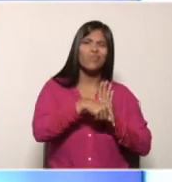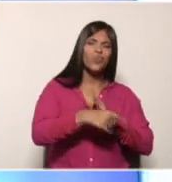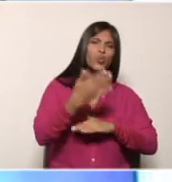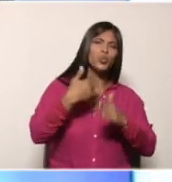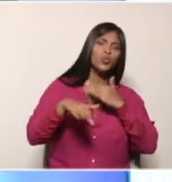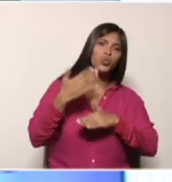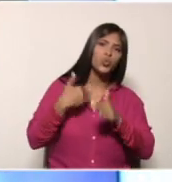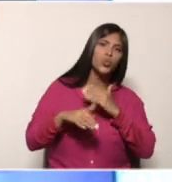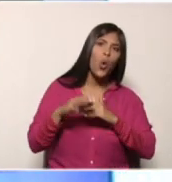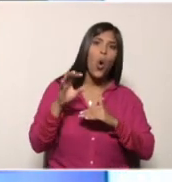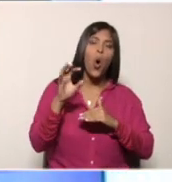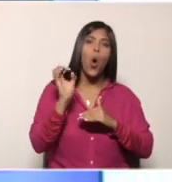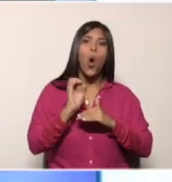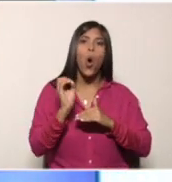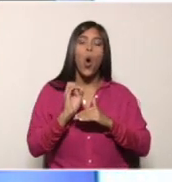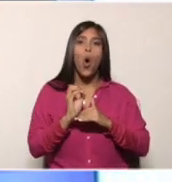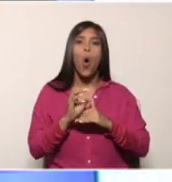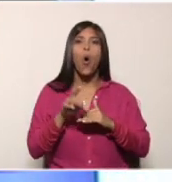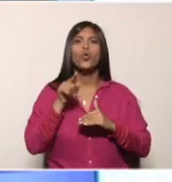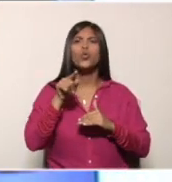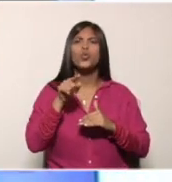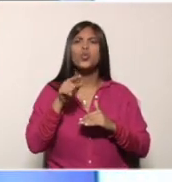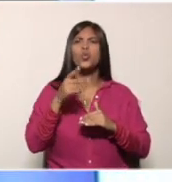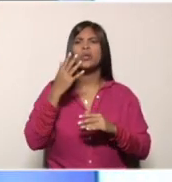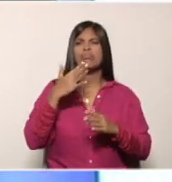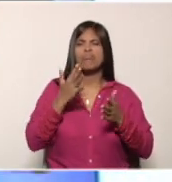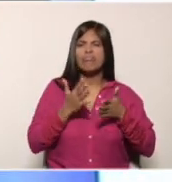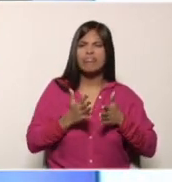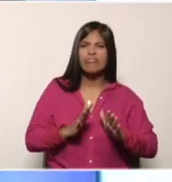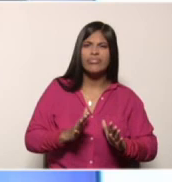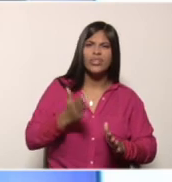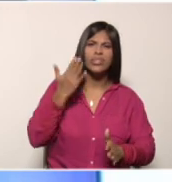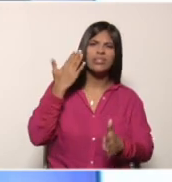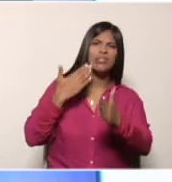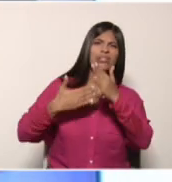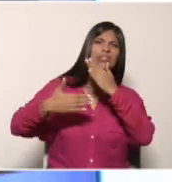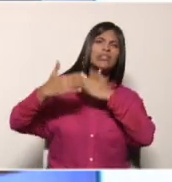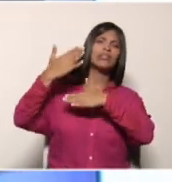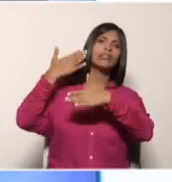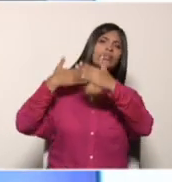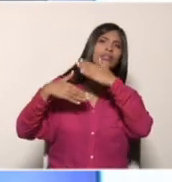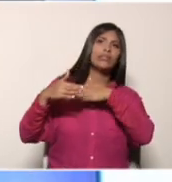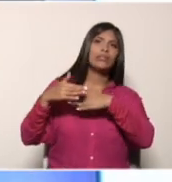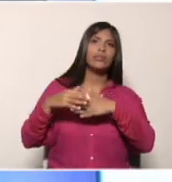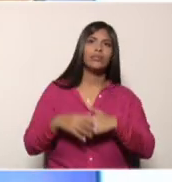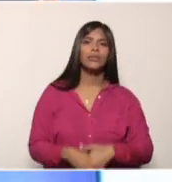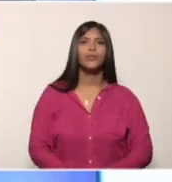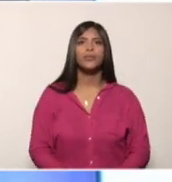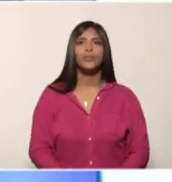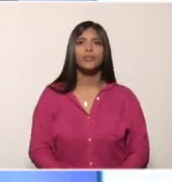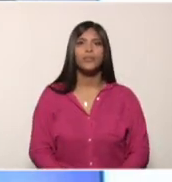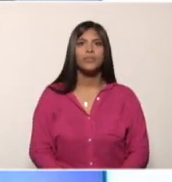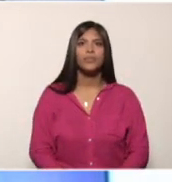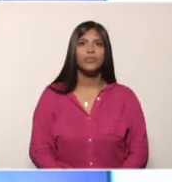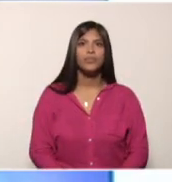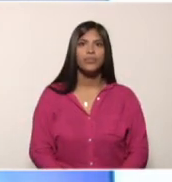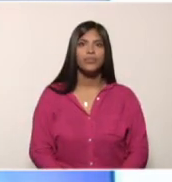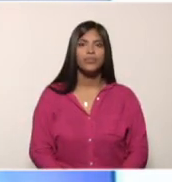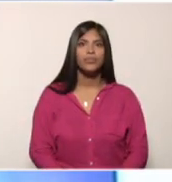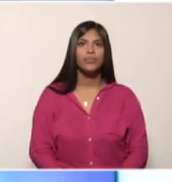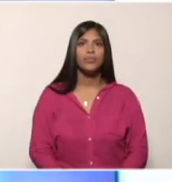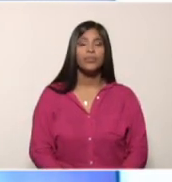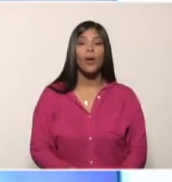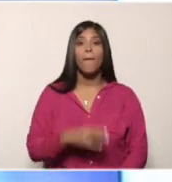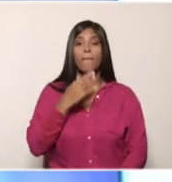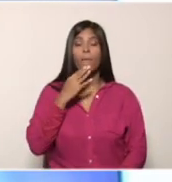O ¿cuál es de dónde tú vienes? No estoy hablando de un fondo como decimos normalmente background a nivel de pantalla, ¿ok? Que nosotros al